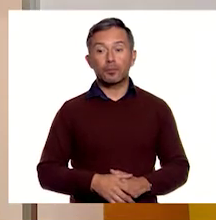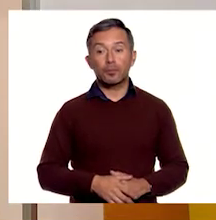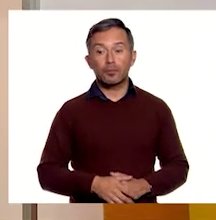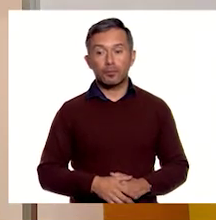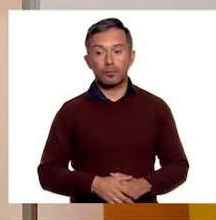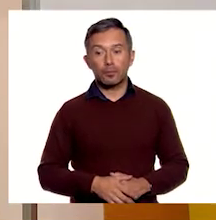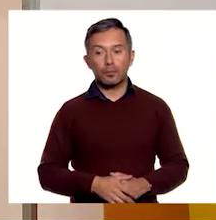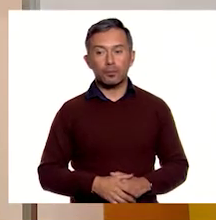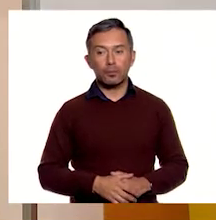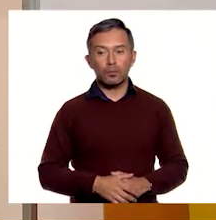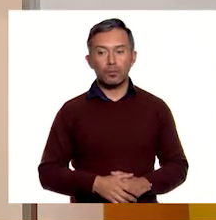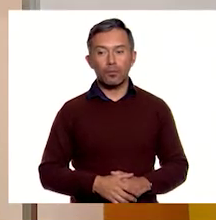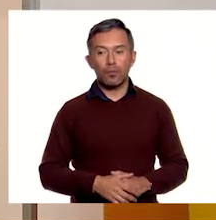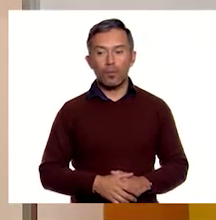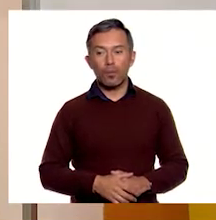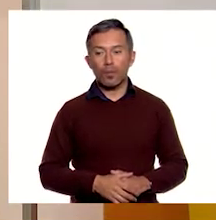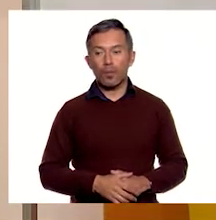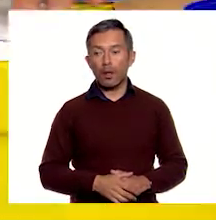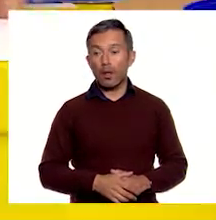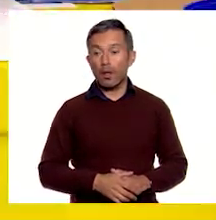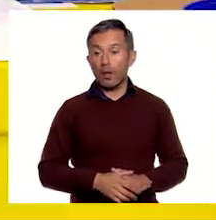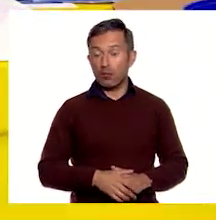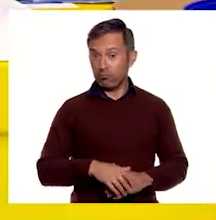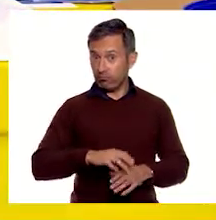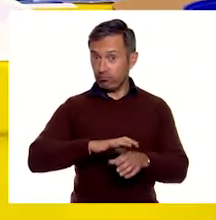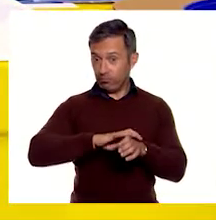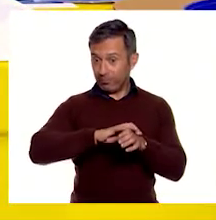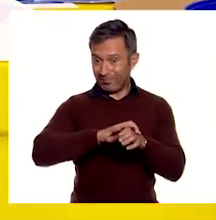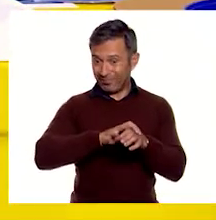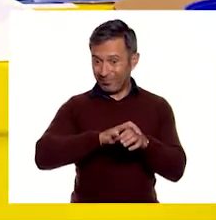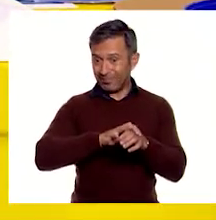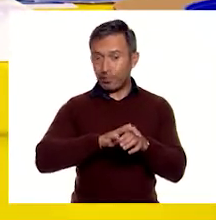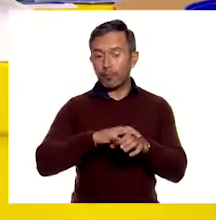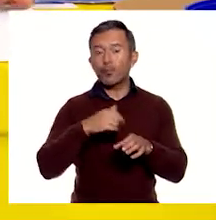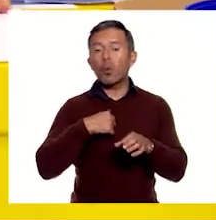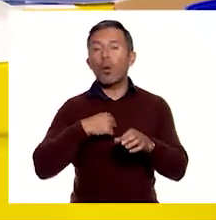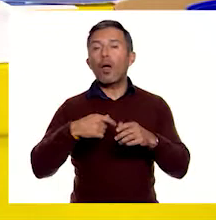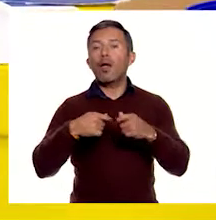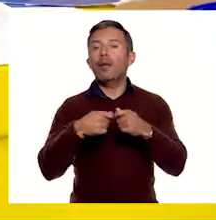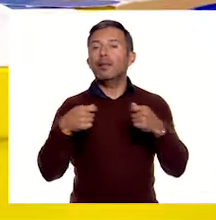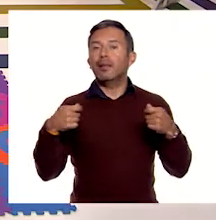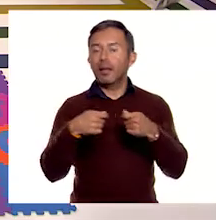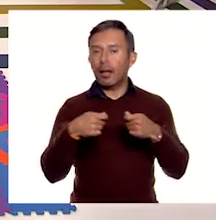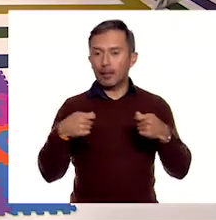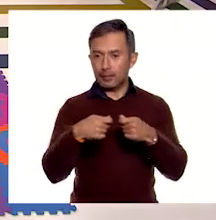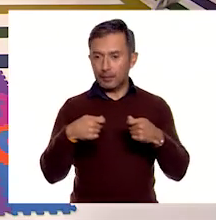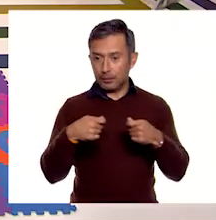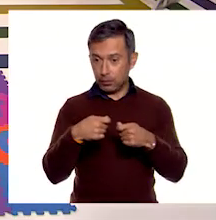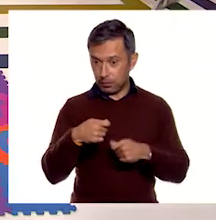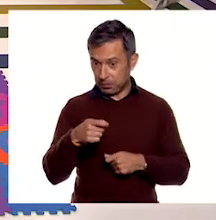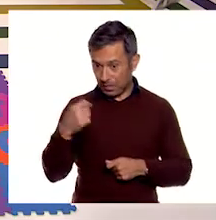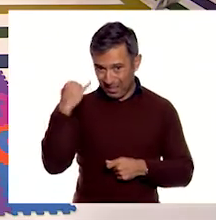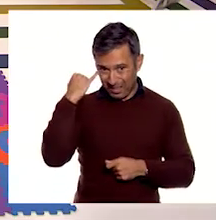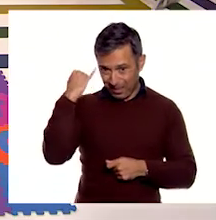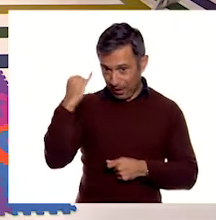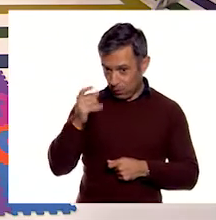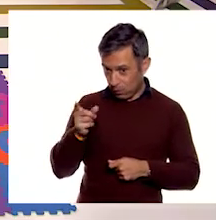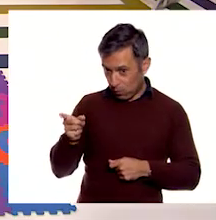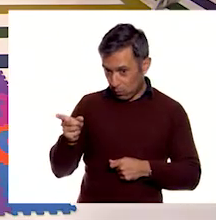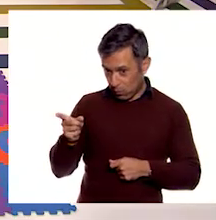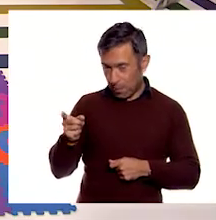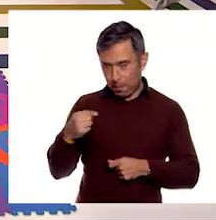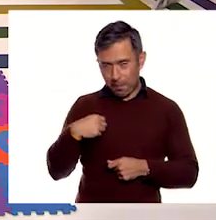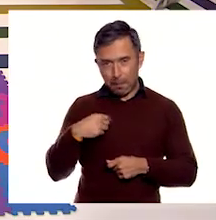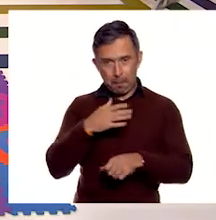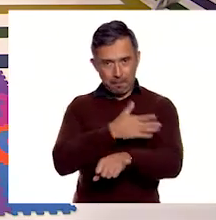hacer, o voy a utilizar para girarlo, uh-huh, las ligas. ¿Y qué le parece si usted lo hace con... un